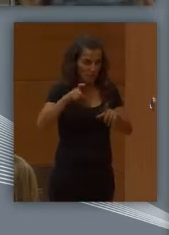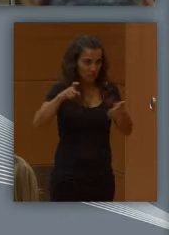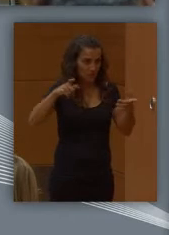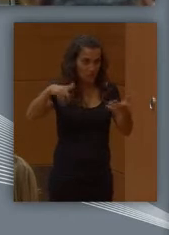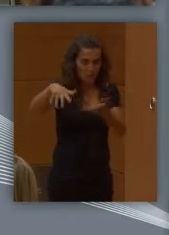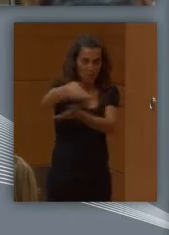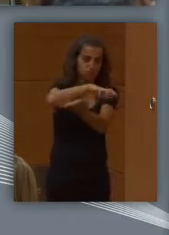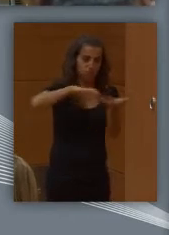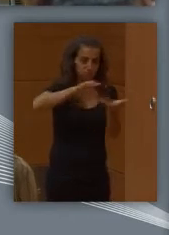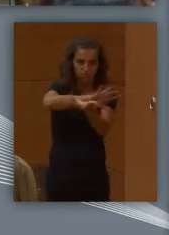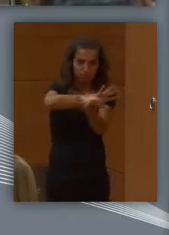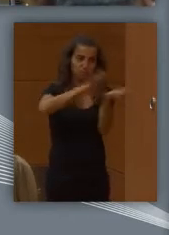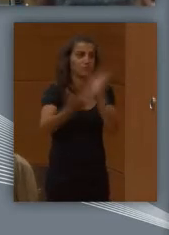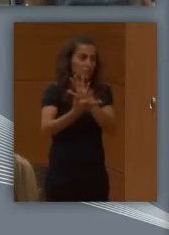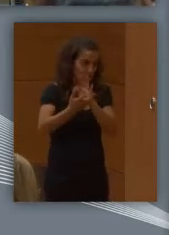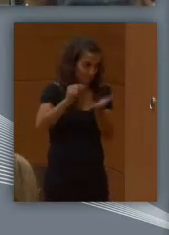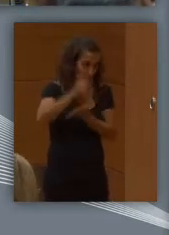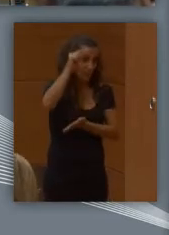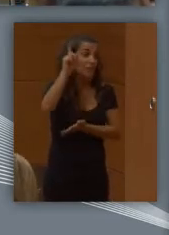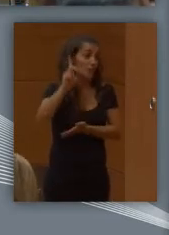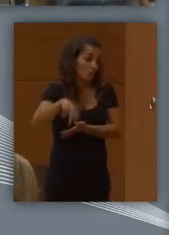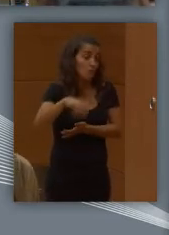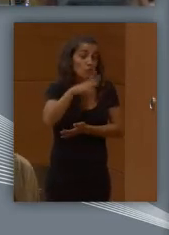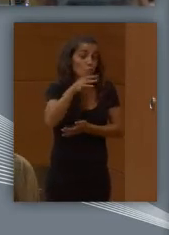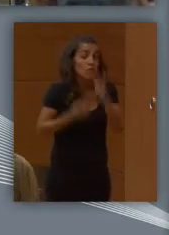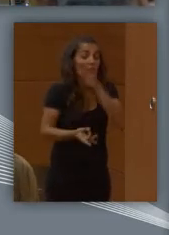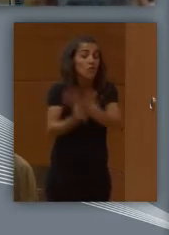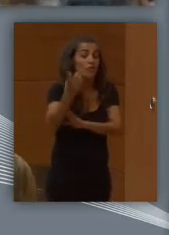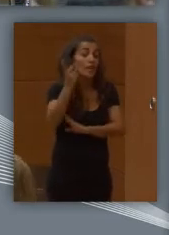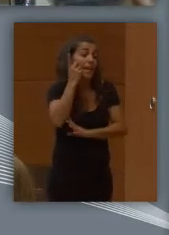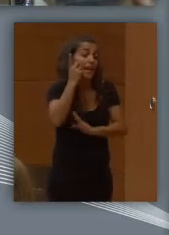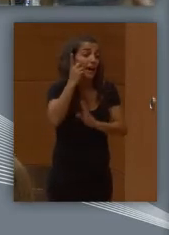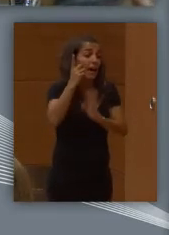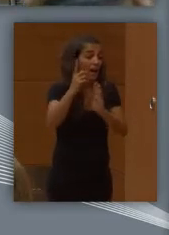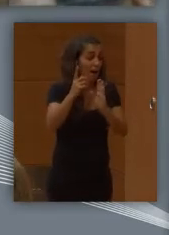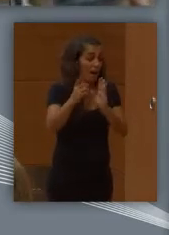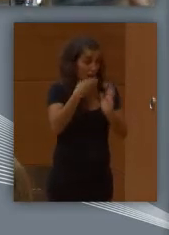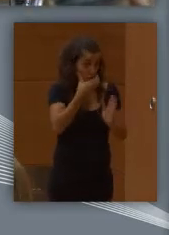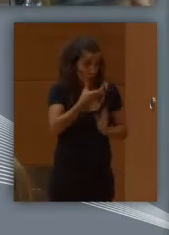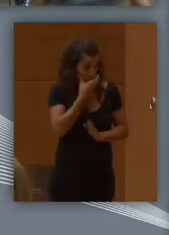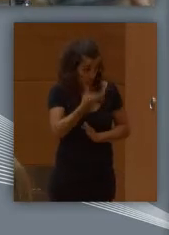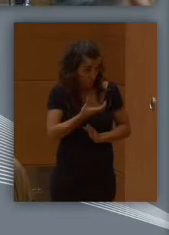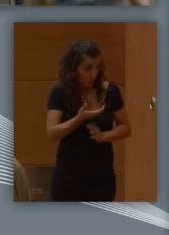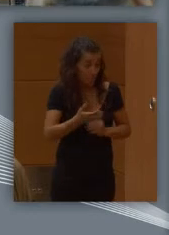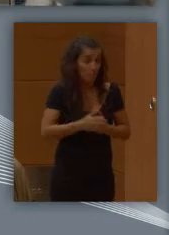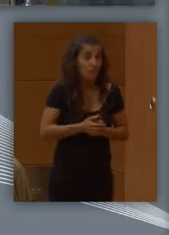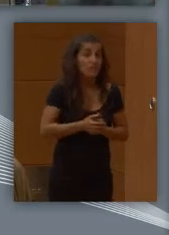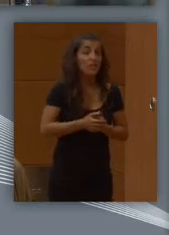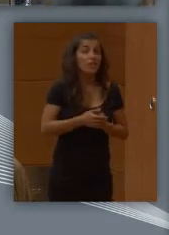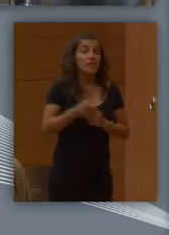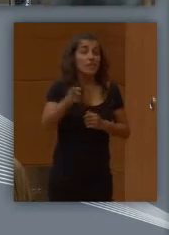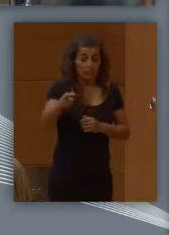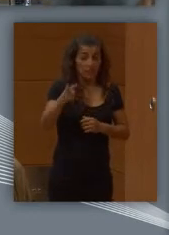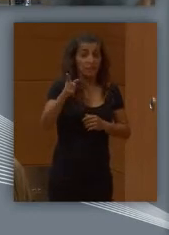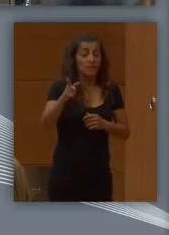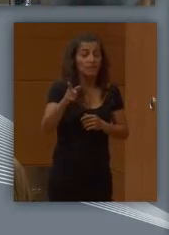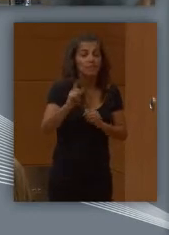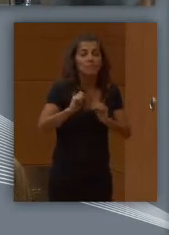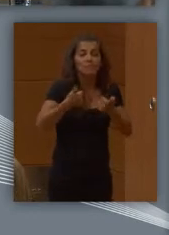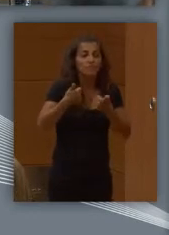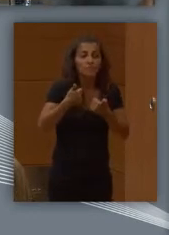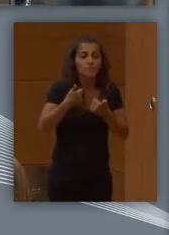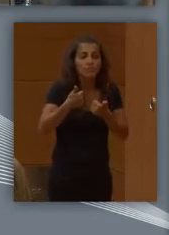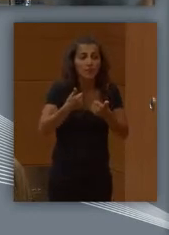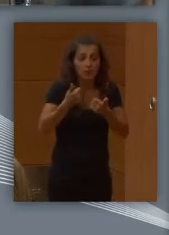El iPhone, independientemente de lo que queramos hablar de él o de lo que pensemos, se basó en un concepto, que fue